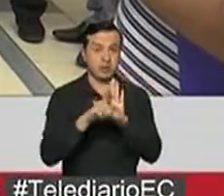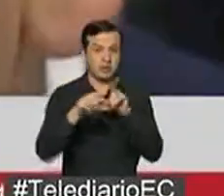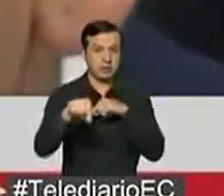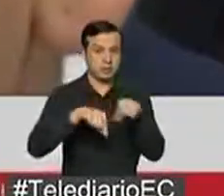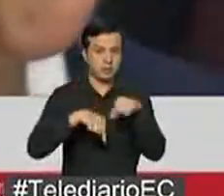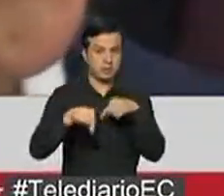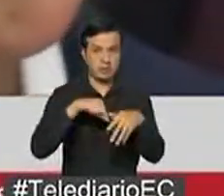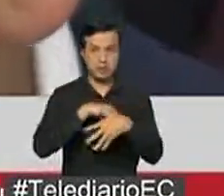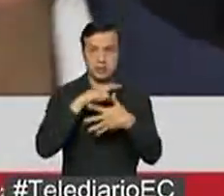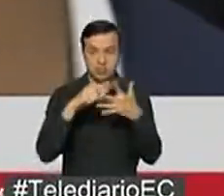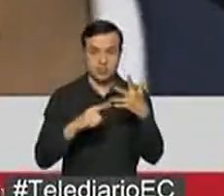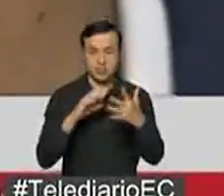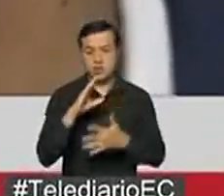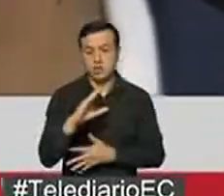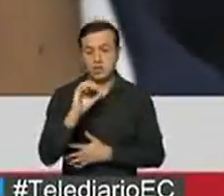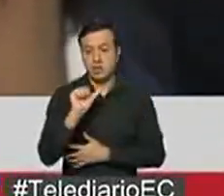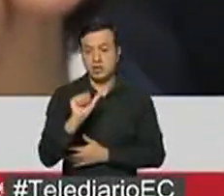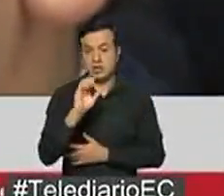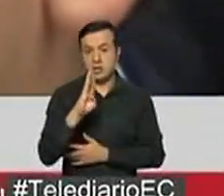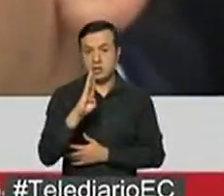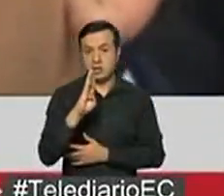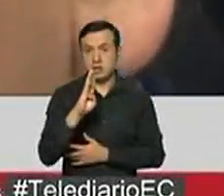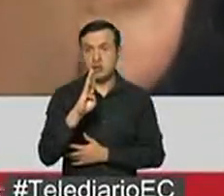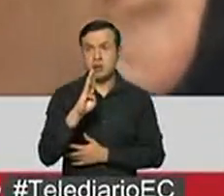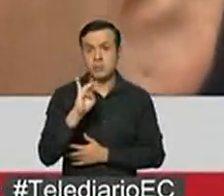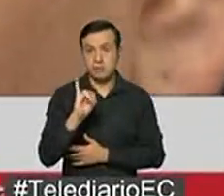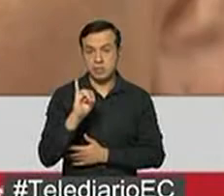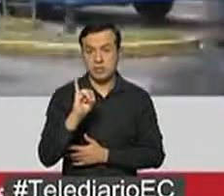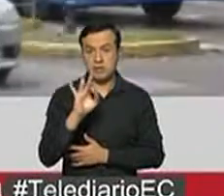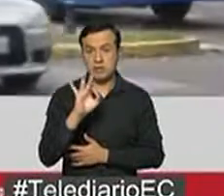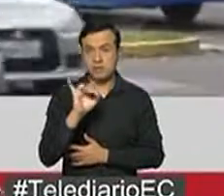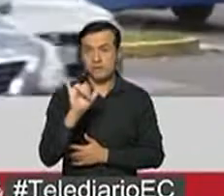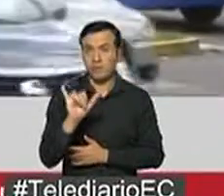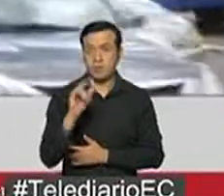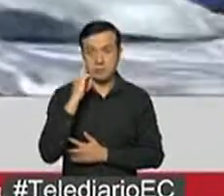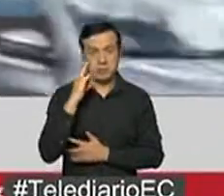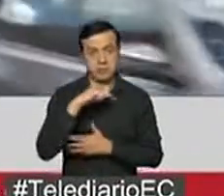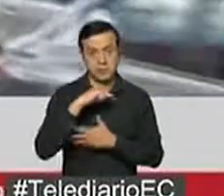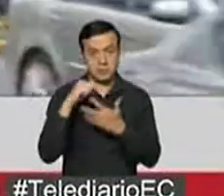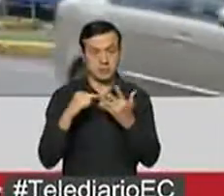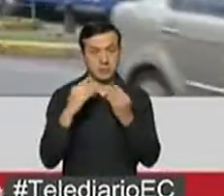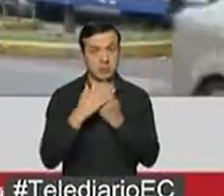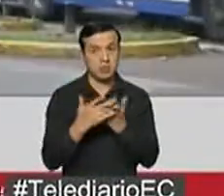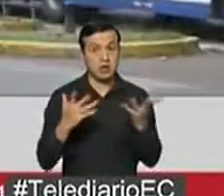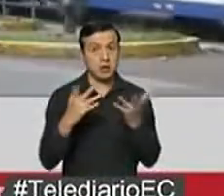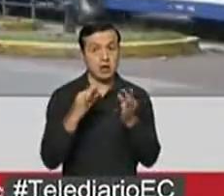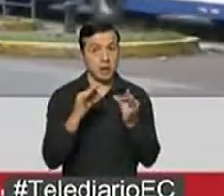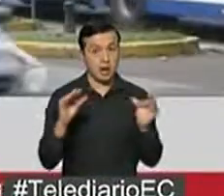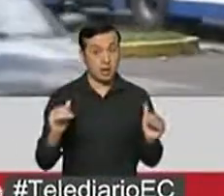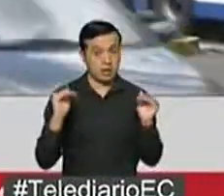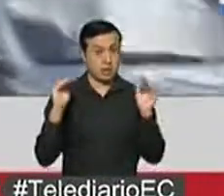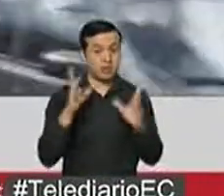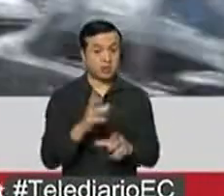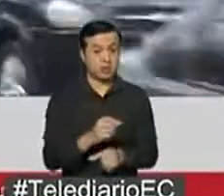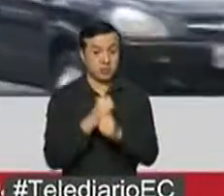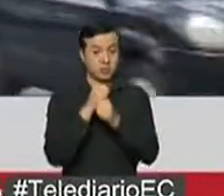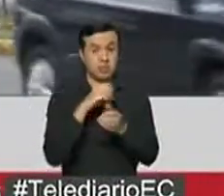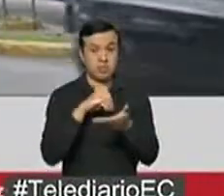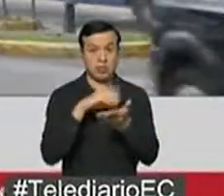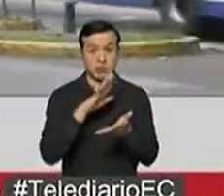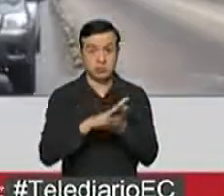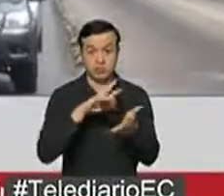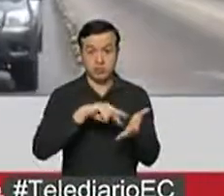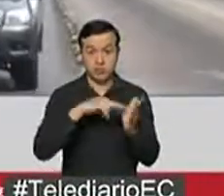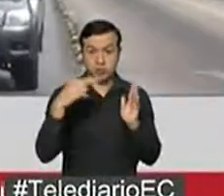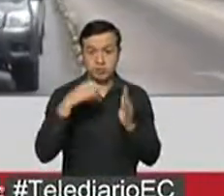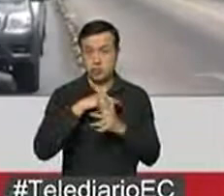desde cavif y se puso a consideración de los comisionados las características no sólo de calidad seguridad e implementación tecnológica entre